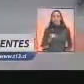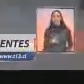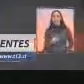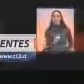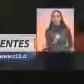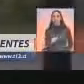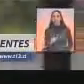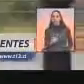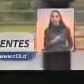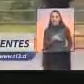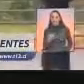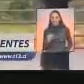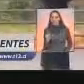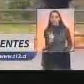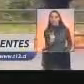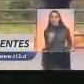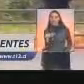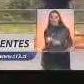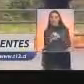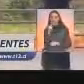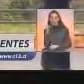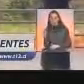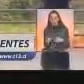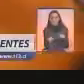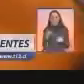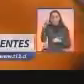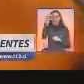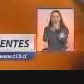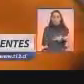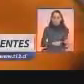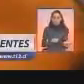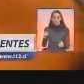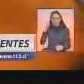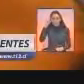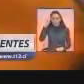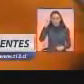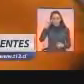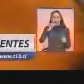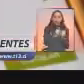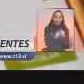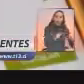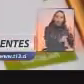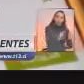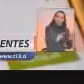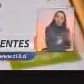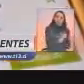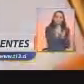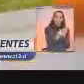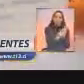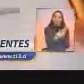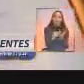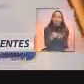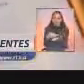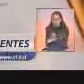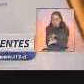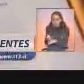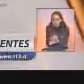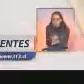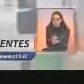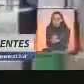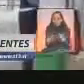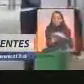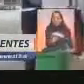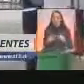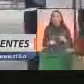Lazarillo. Tiene 26 años, es ingeniero eléctrico y uno de los creadores de este moderno sistema de navegación inclusivo. Soy